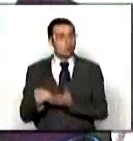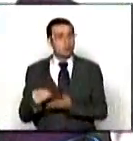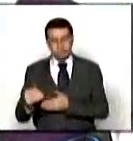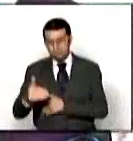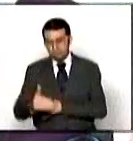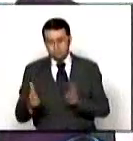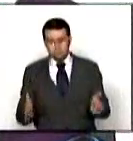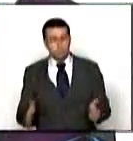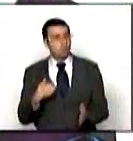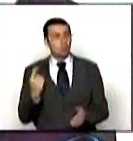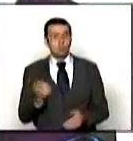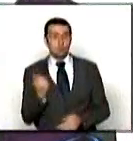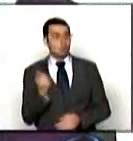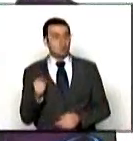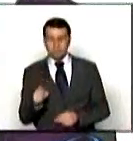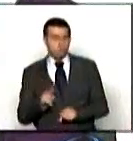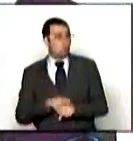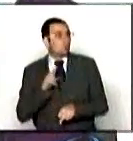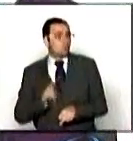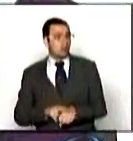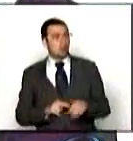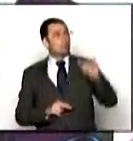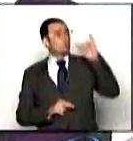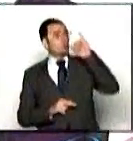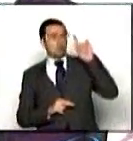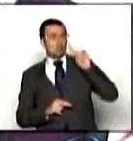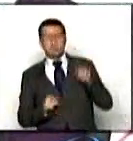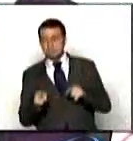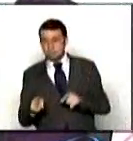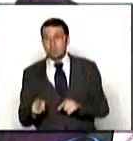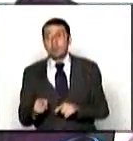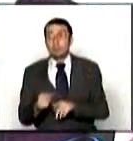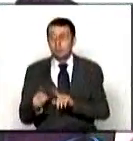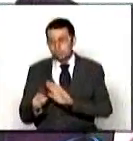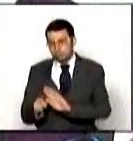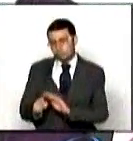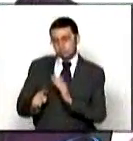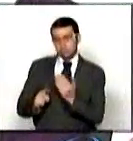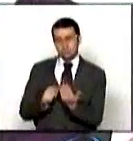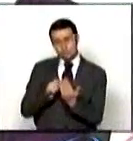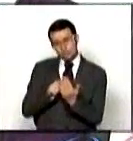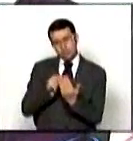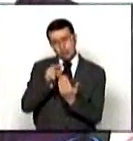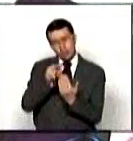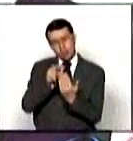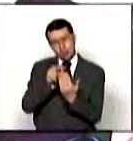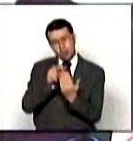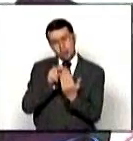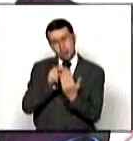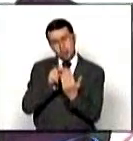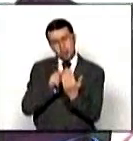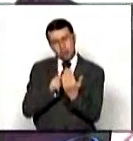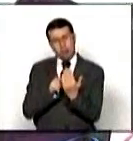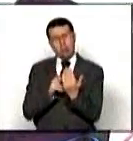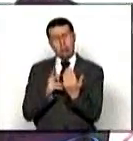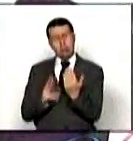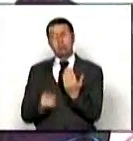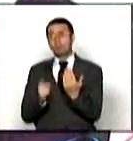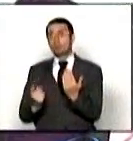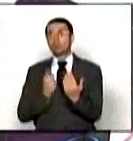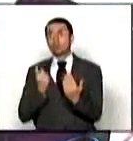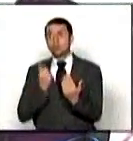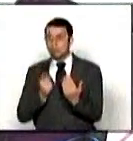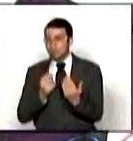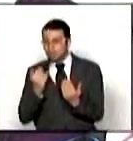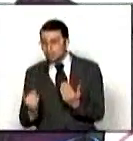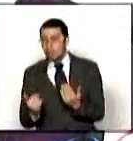porque los juguitos sí son naturales en vez de una gaseosa. Y resulta que si ustedes voltean y leen lo que dice atrás del juguito, van a darse cuenta que la única fruta que tiene es la de la